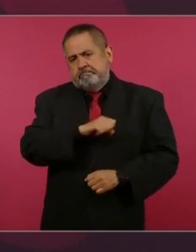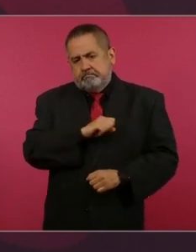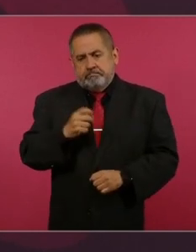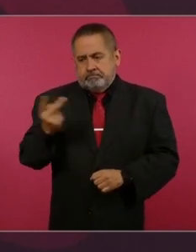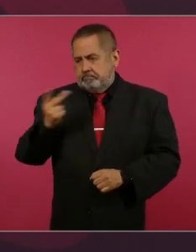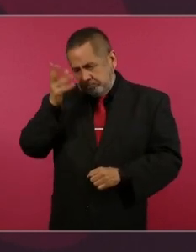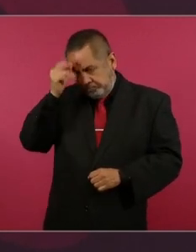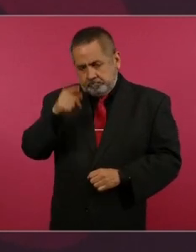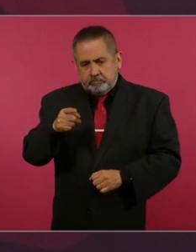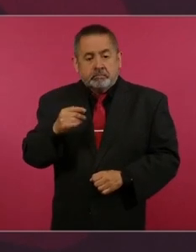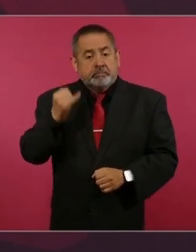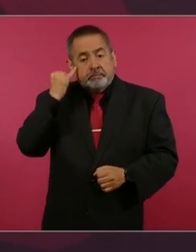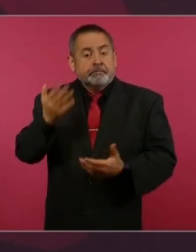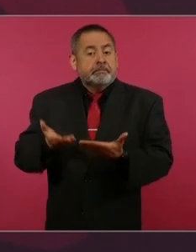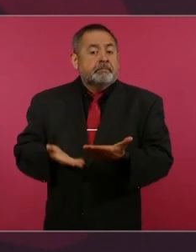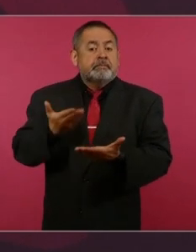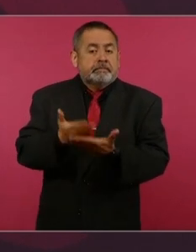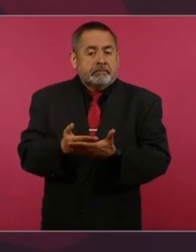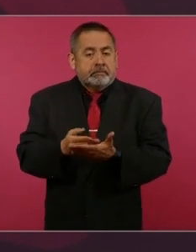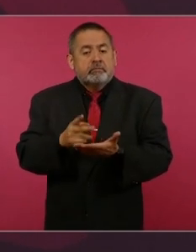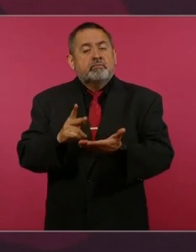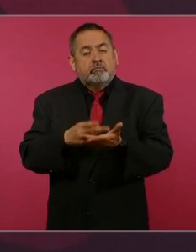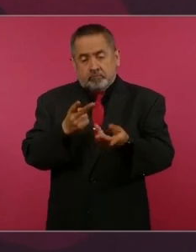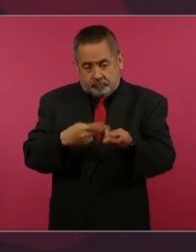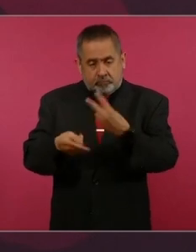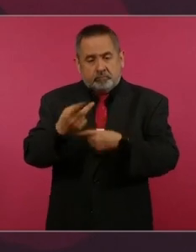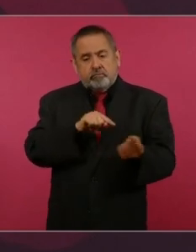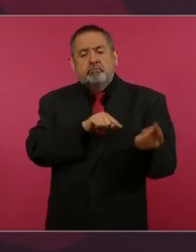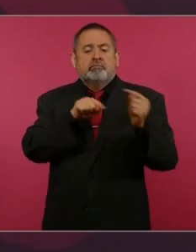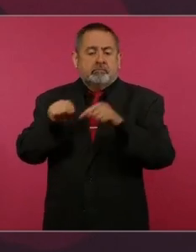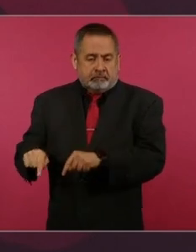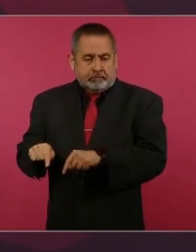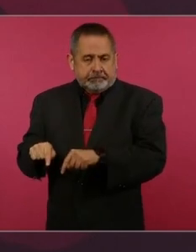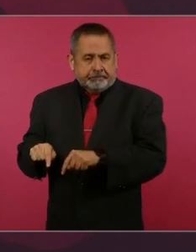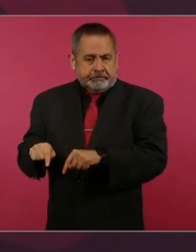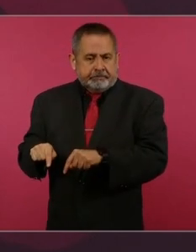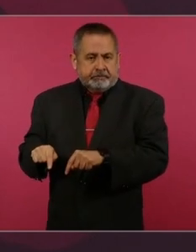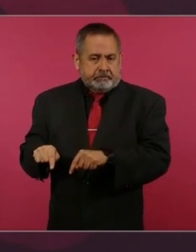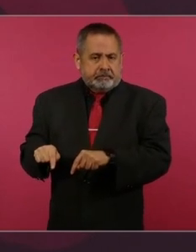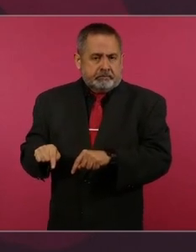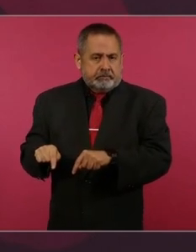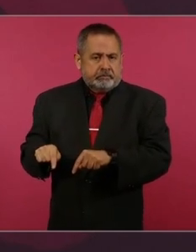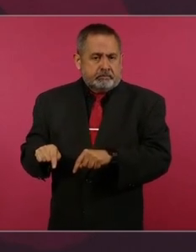Y se plantea el regreso al estado